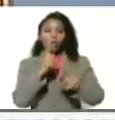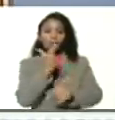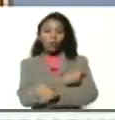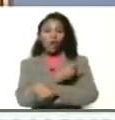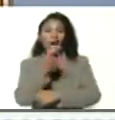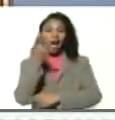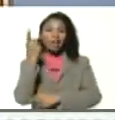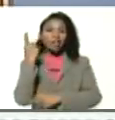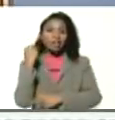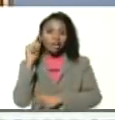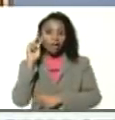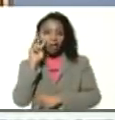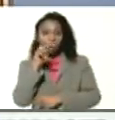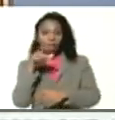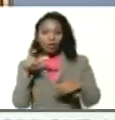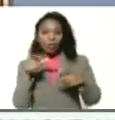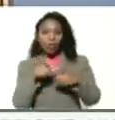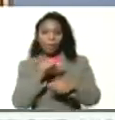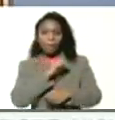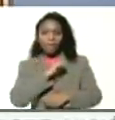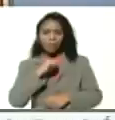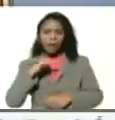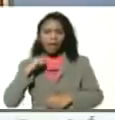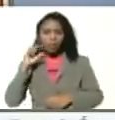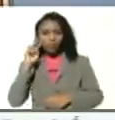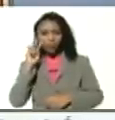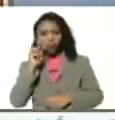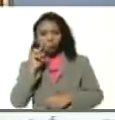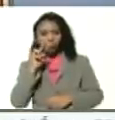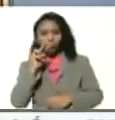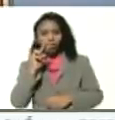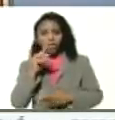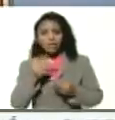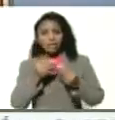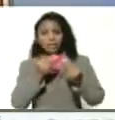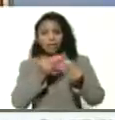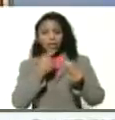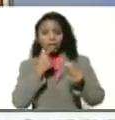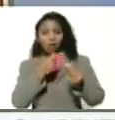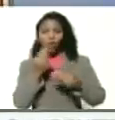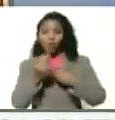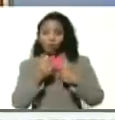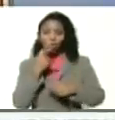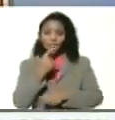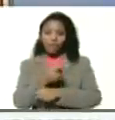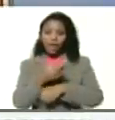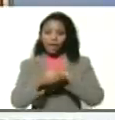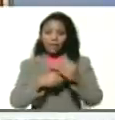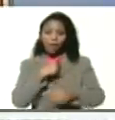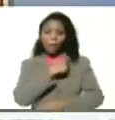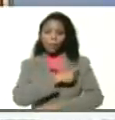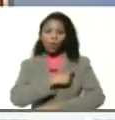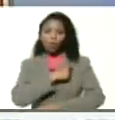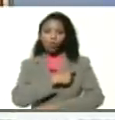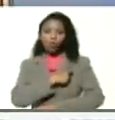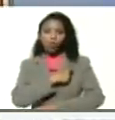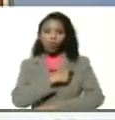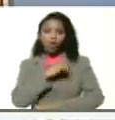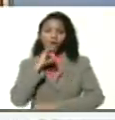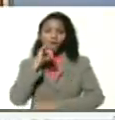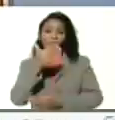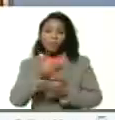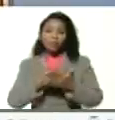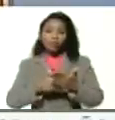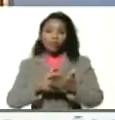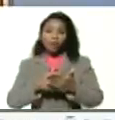en esta reunión en privado se le dijo cómo debe ser de acuerdo a los protocolos se le informó al